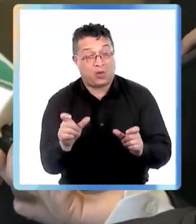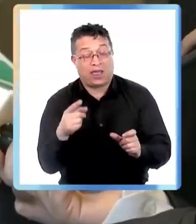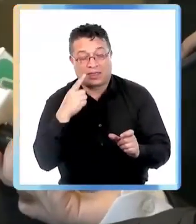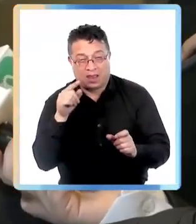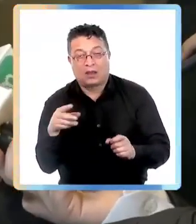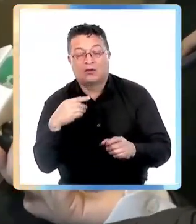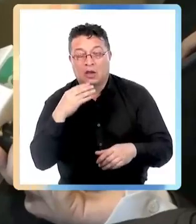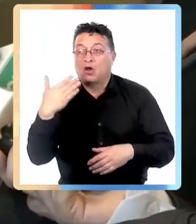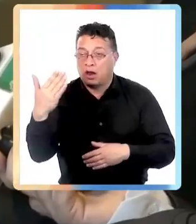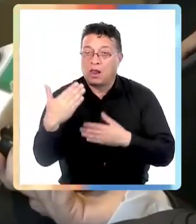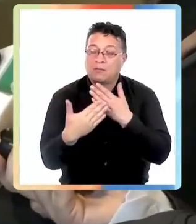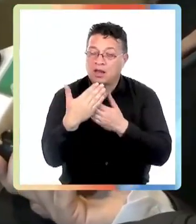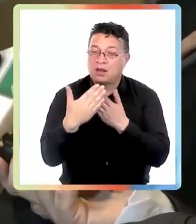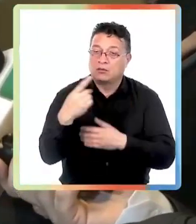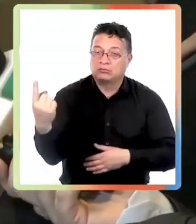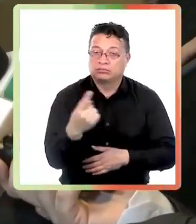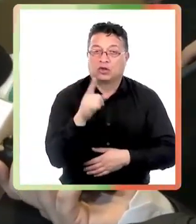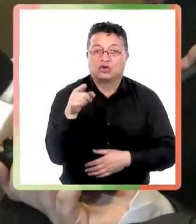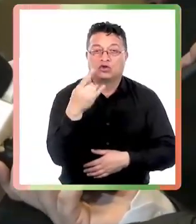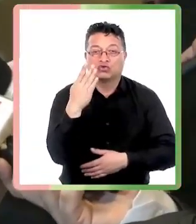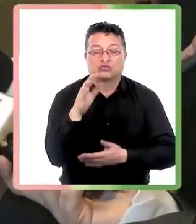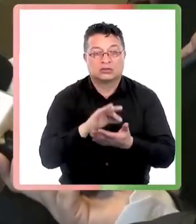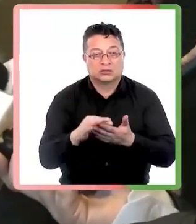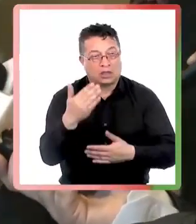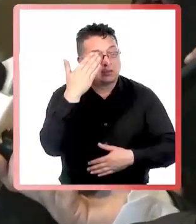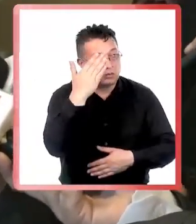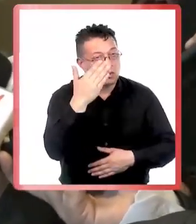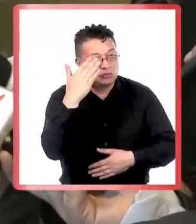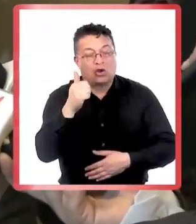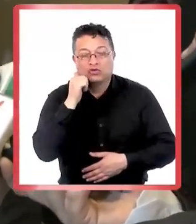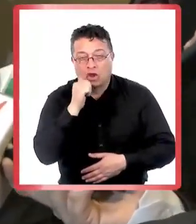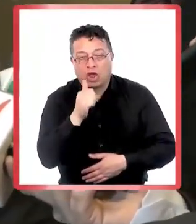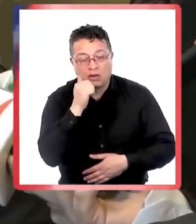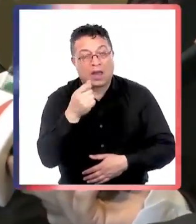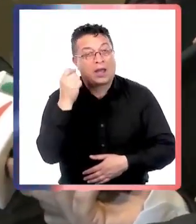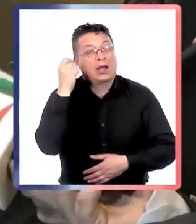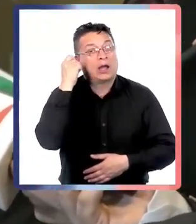como la señora ministra la saluda todos los días de la mañana, el subsecretario